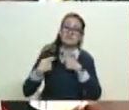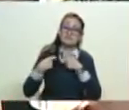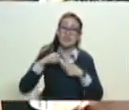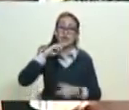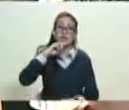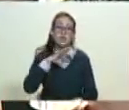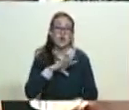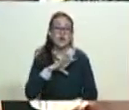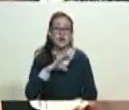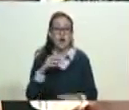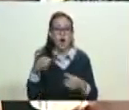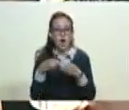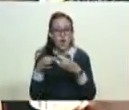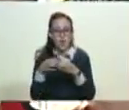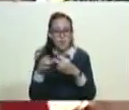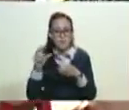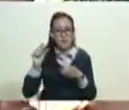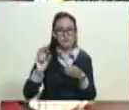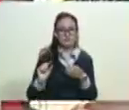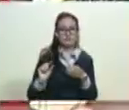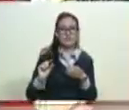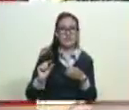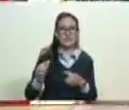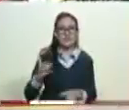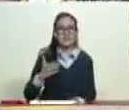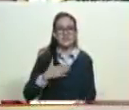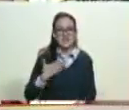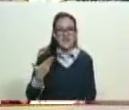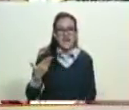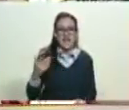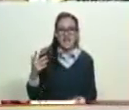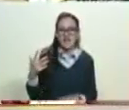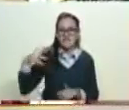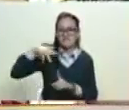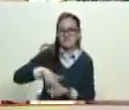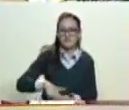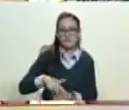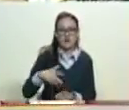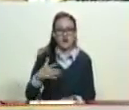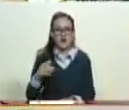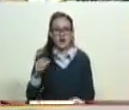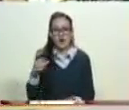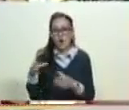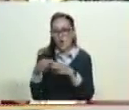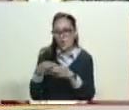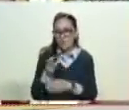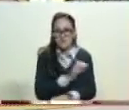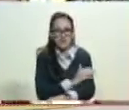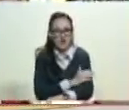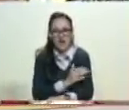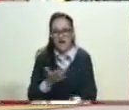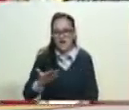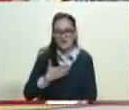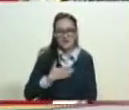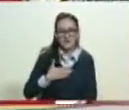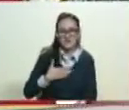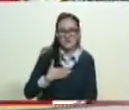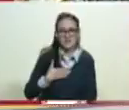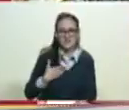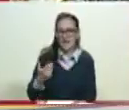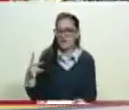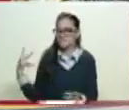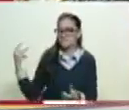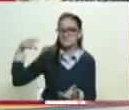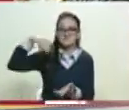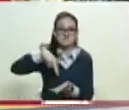grupo minoritario que pretende hacerse de la patria. Un grupo minoritario que pretende la restauración